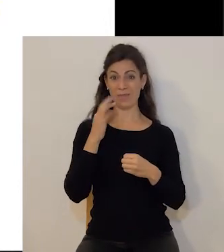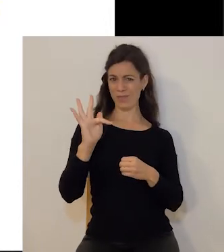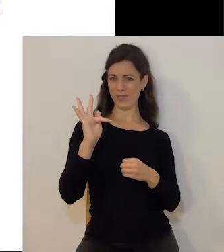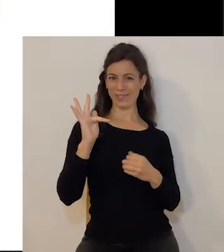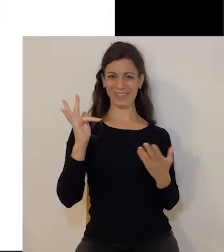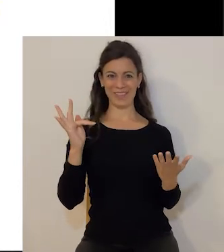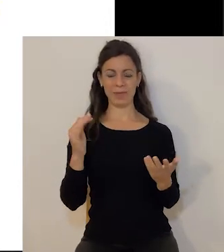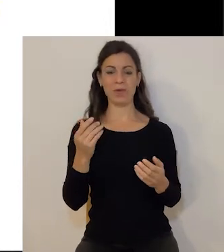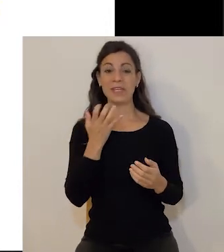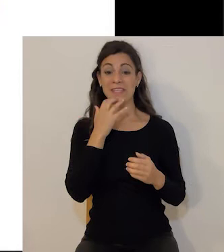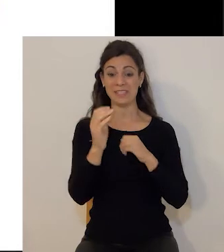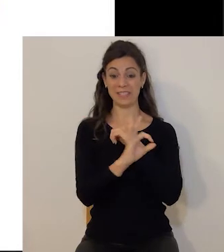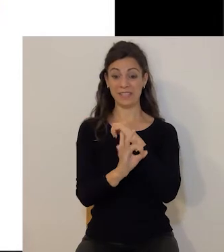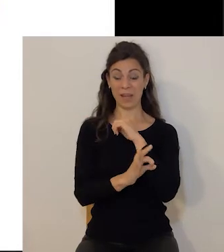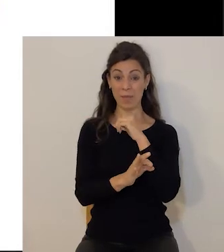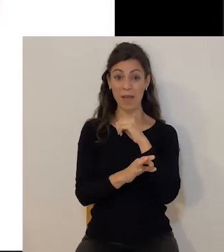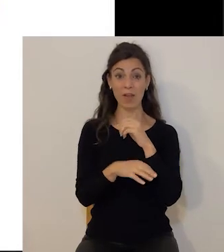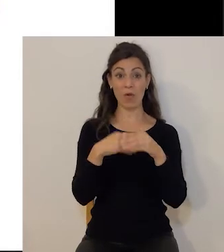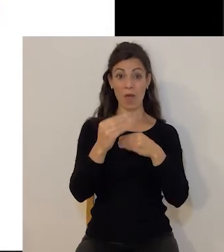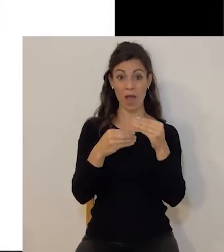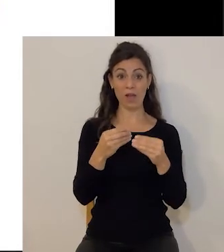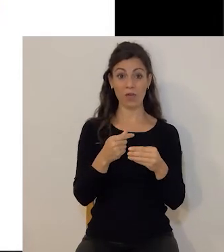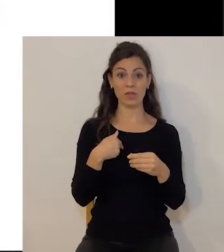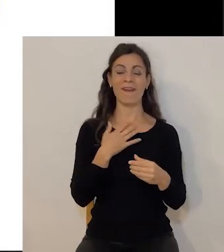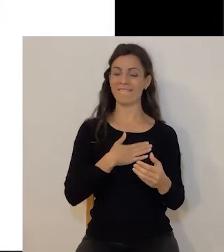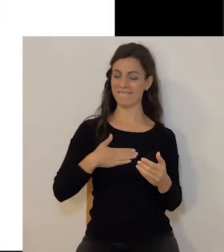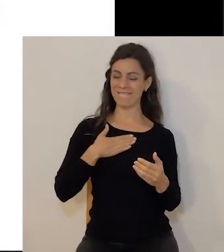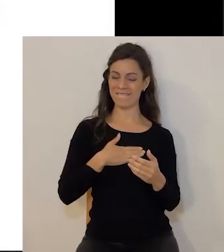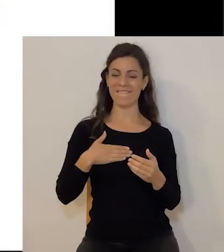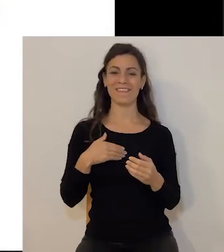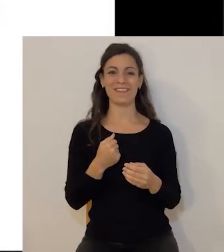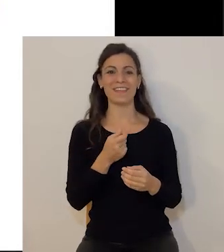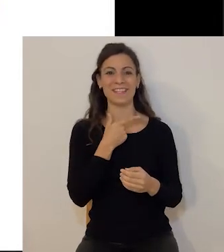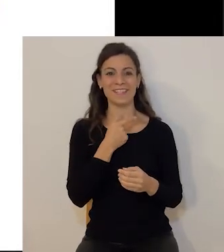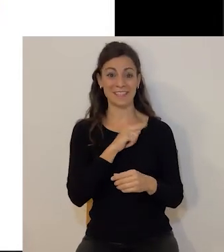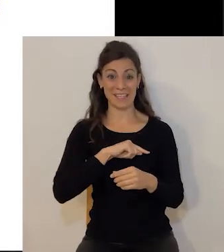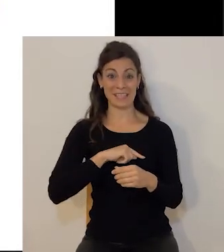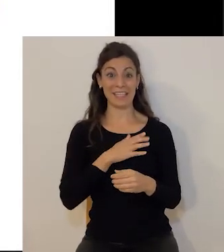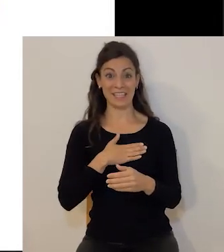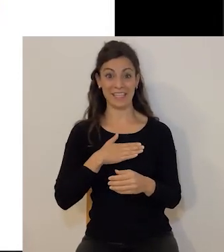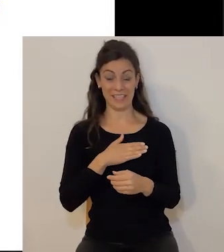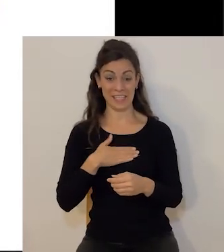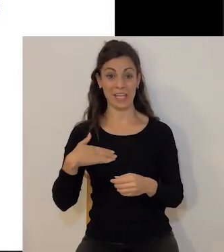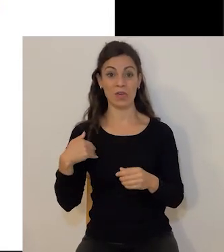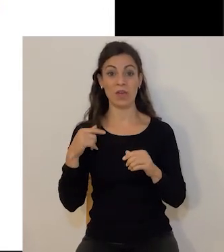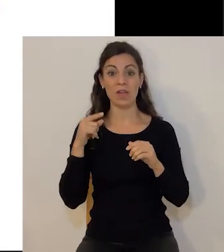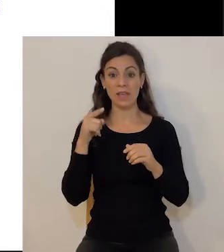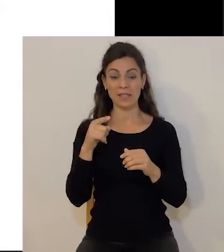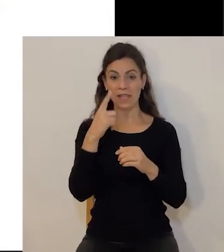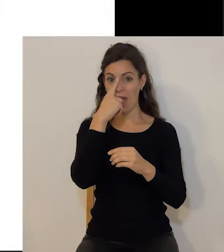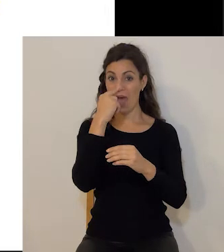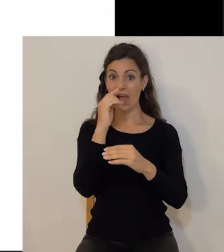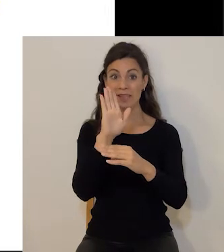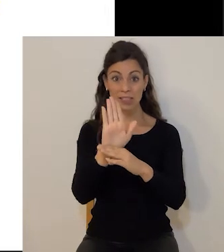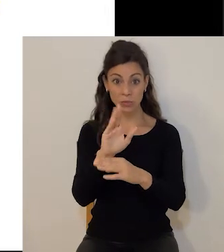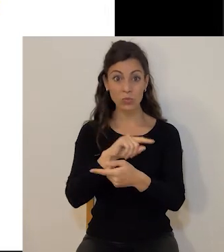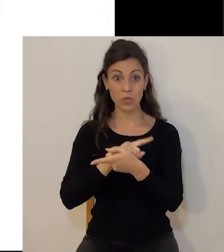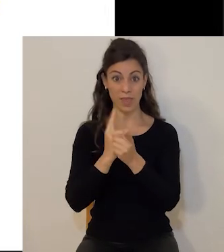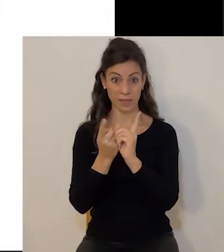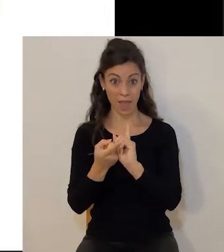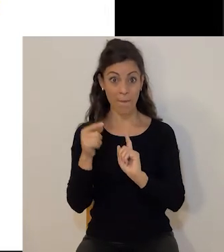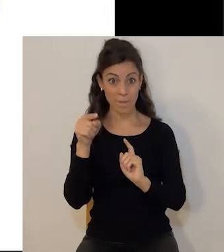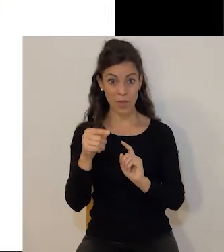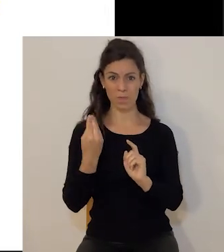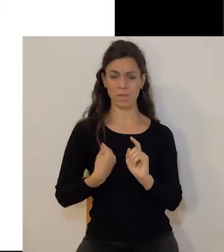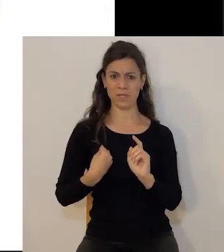quiero sentir satisfacción. Vale, entonces hay una actitud de cambio. Y esa actitud de cambio también